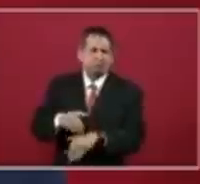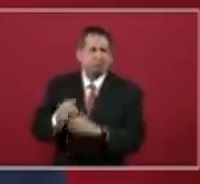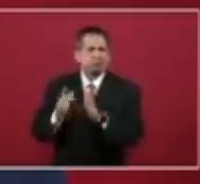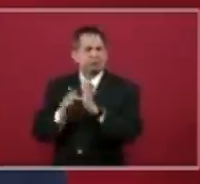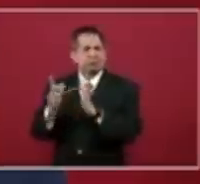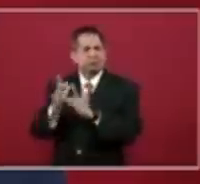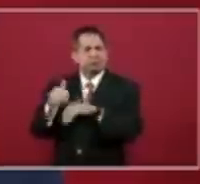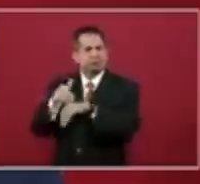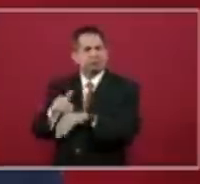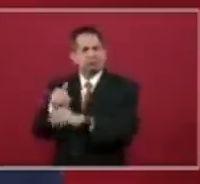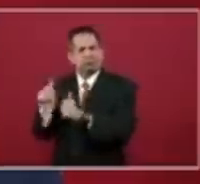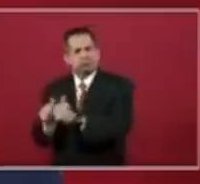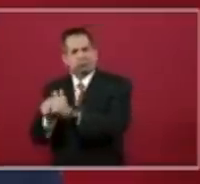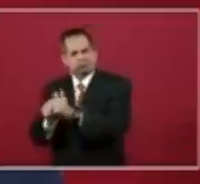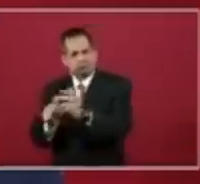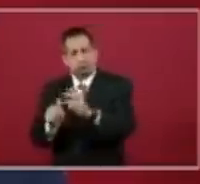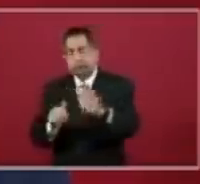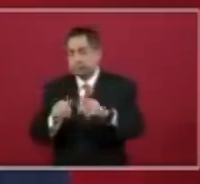Mañana